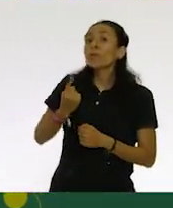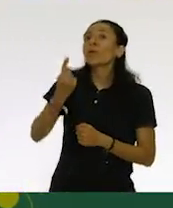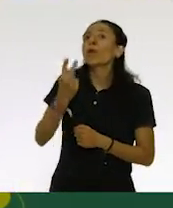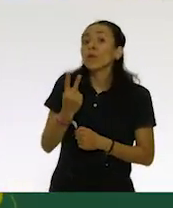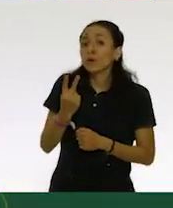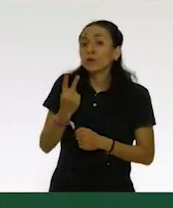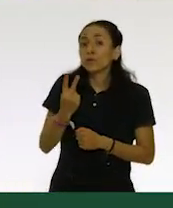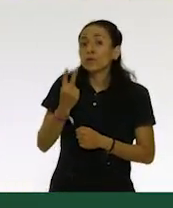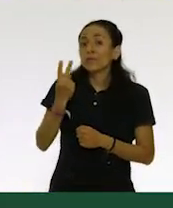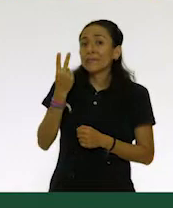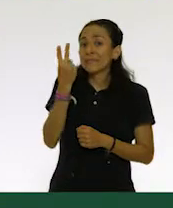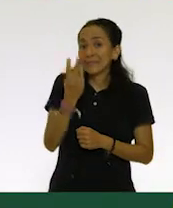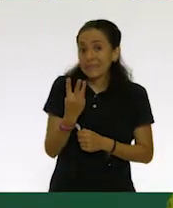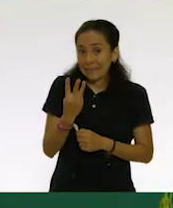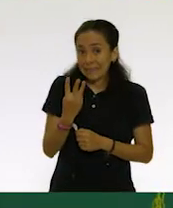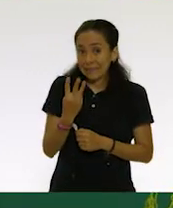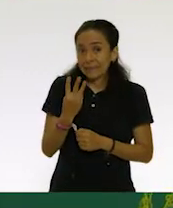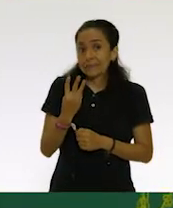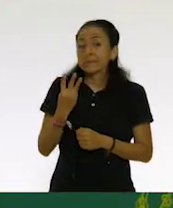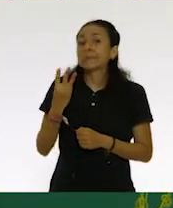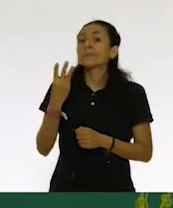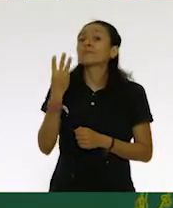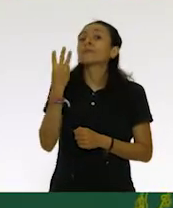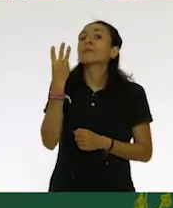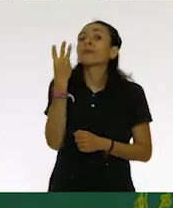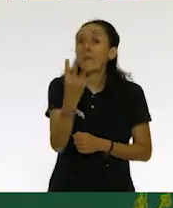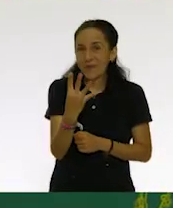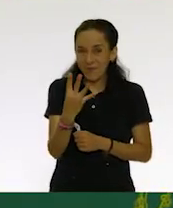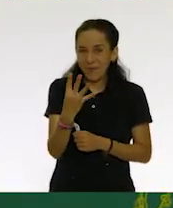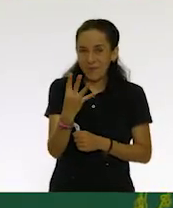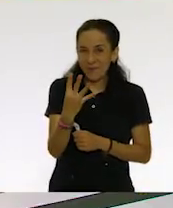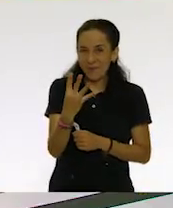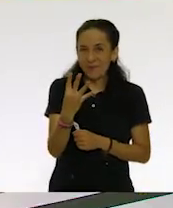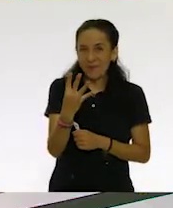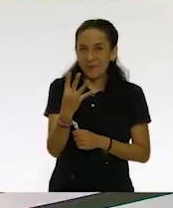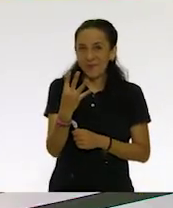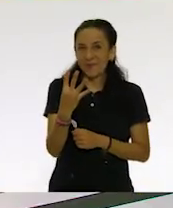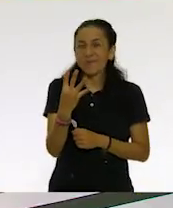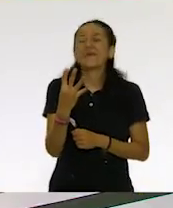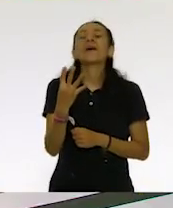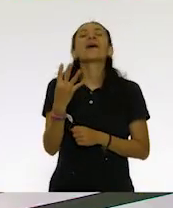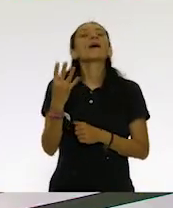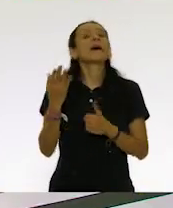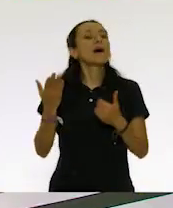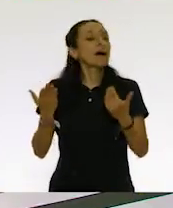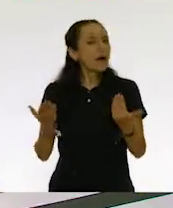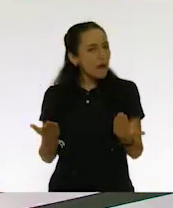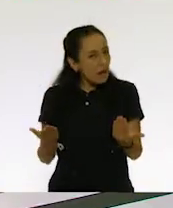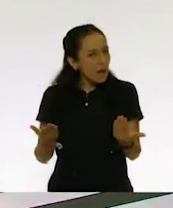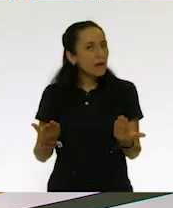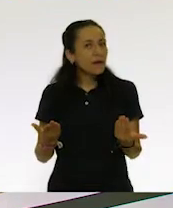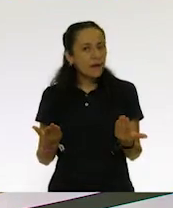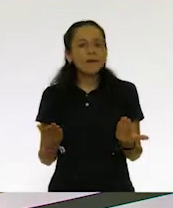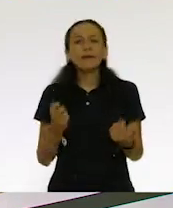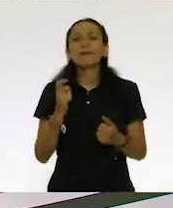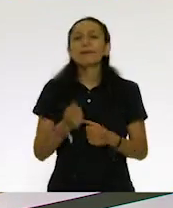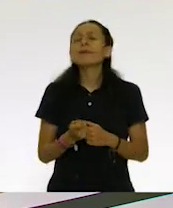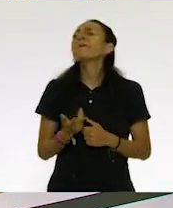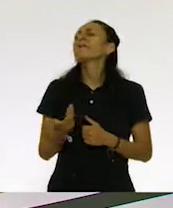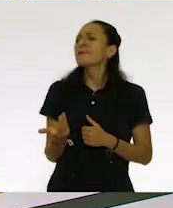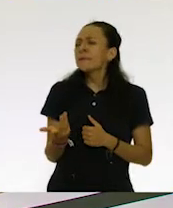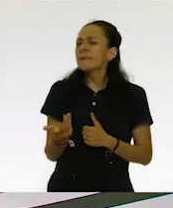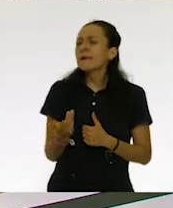2, 3, 4. Entonces, ¿cuántos